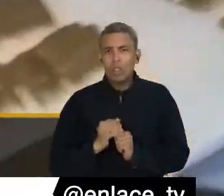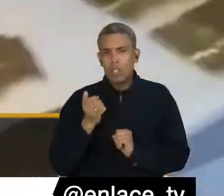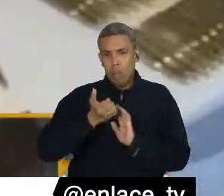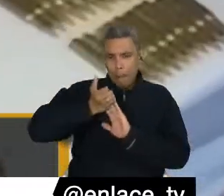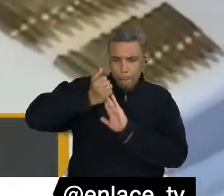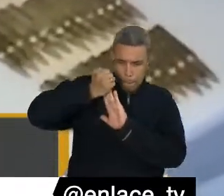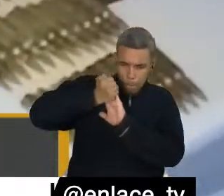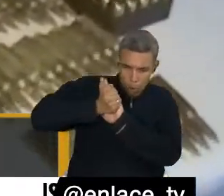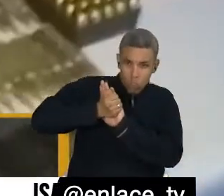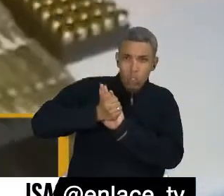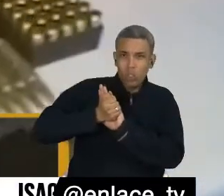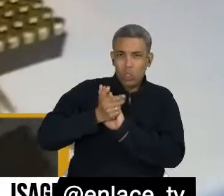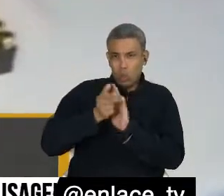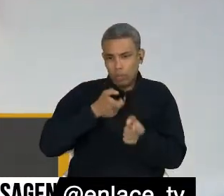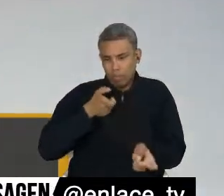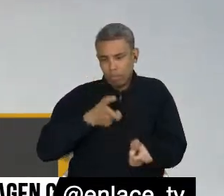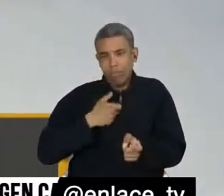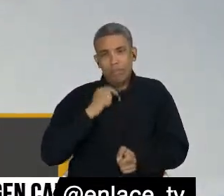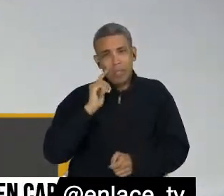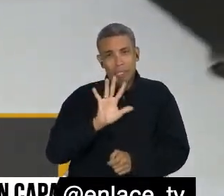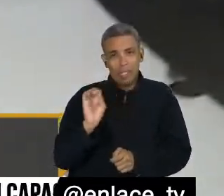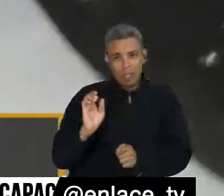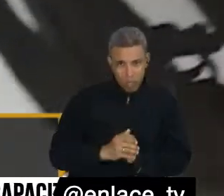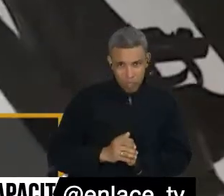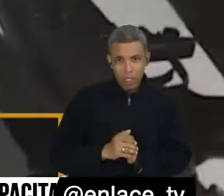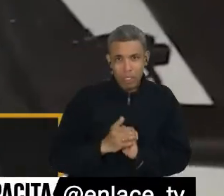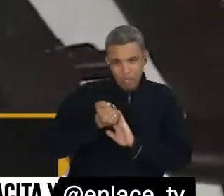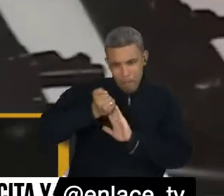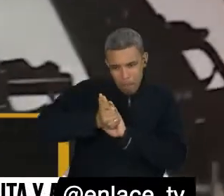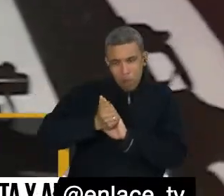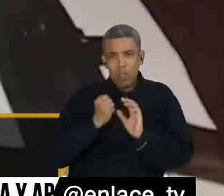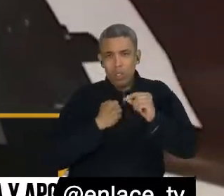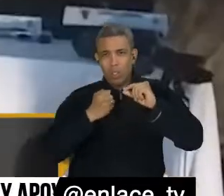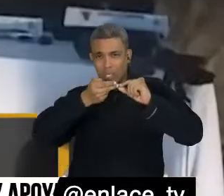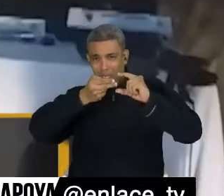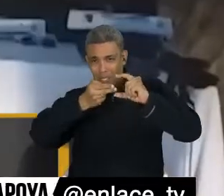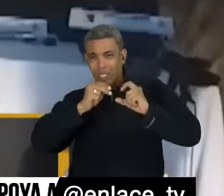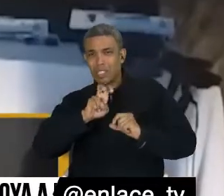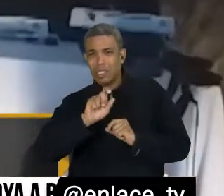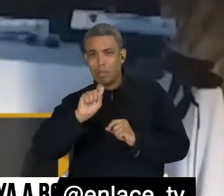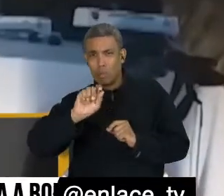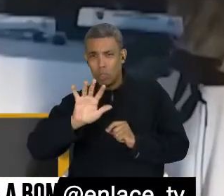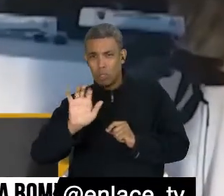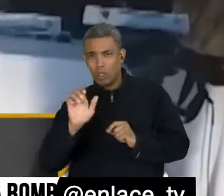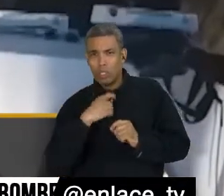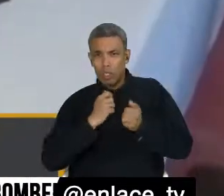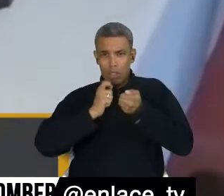9 milímetros, 6 proveedores calibre 7.62, un computador portátil, un radio de